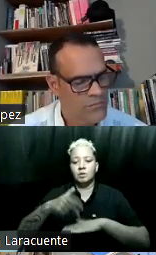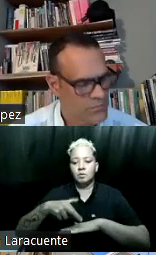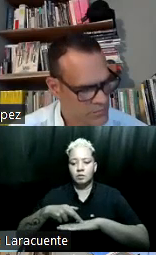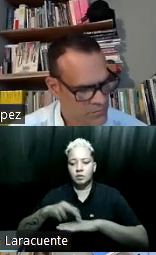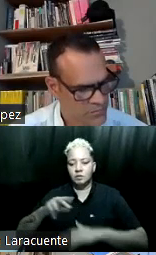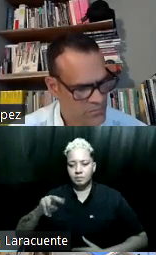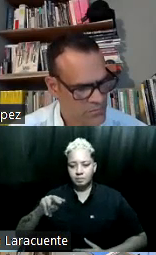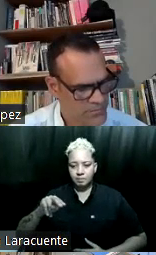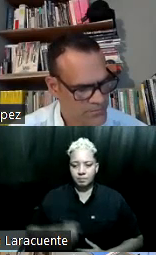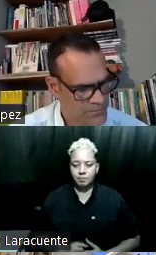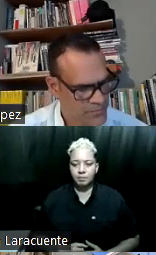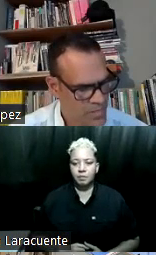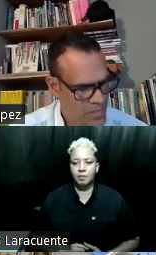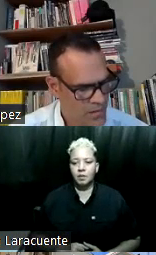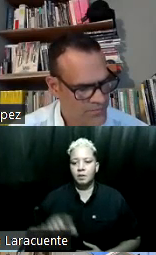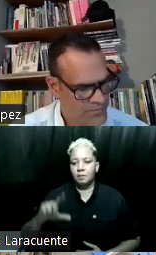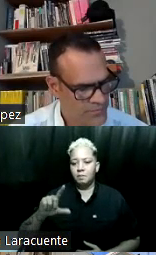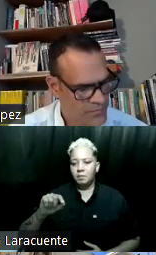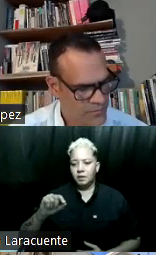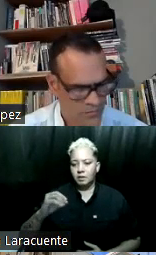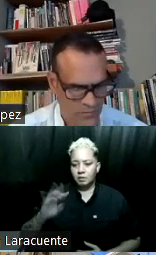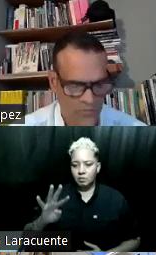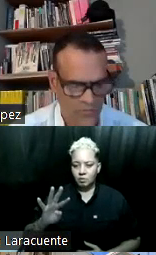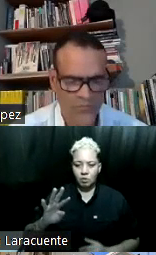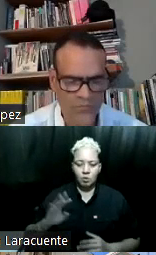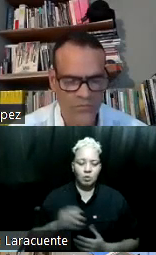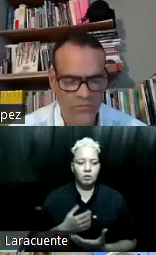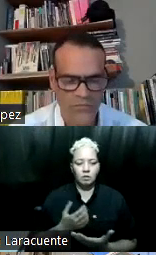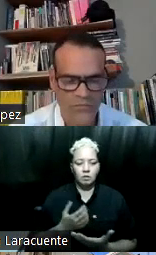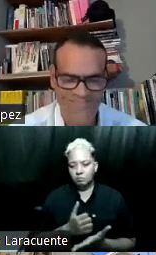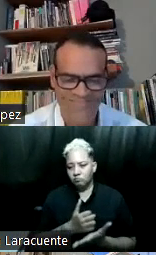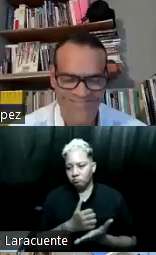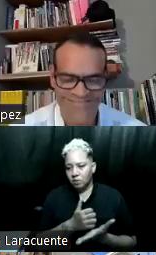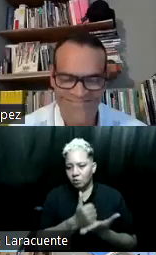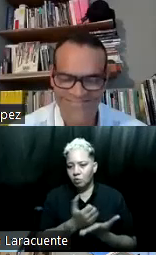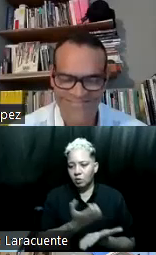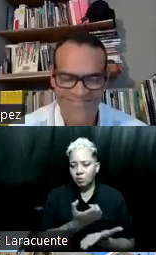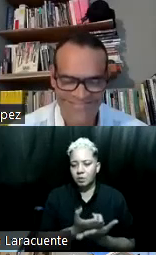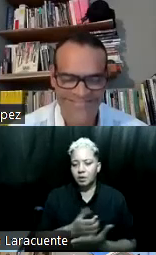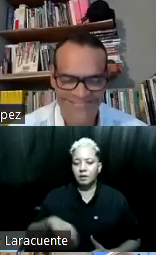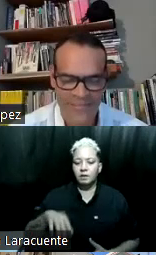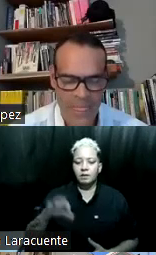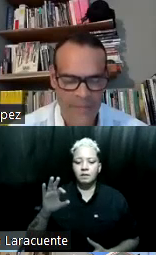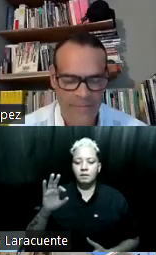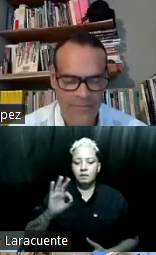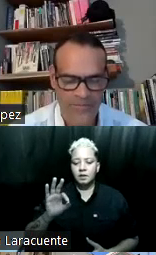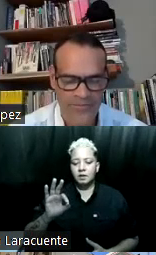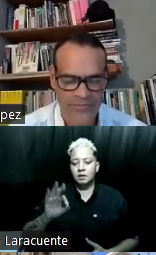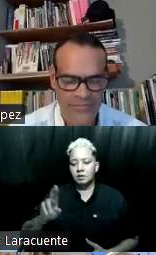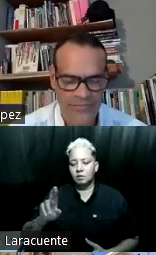Río Piedras. En el 2004 obtuvo la beca de la Fundación Felisa Rincón de Gautier. Con ustedes,